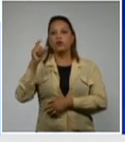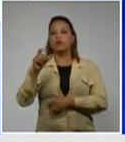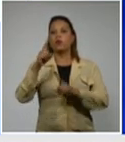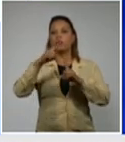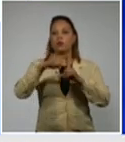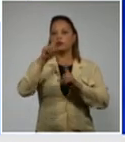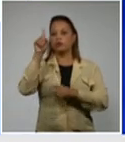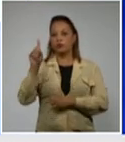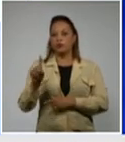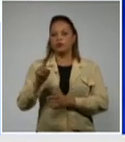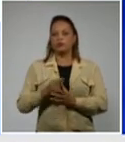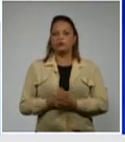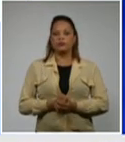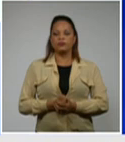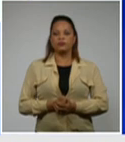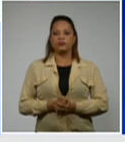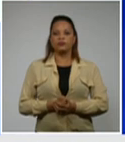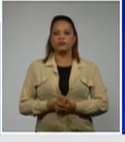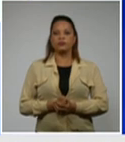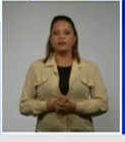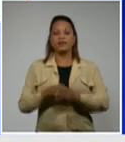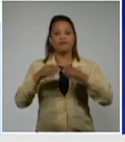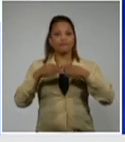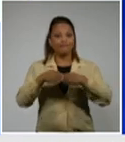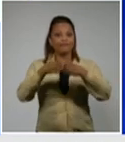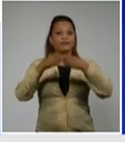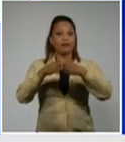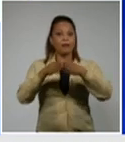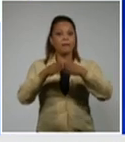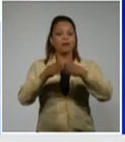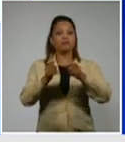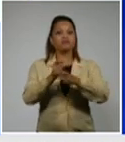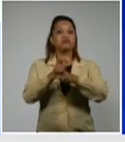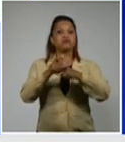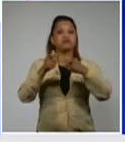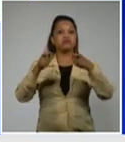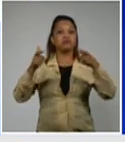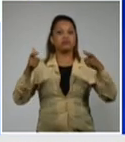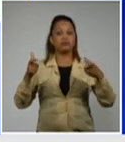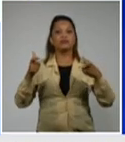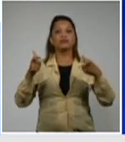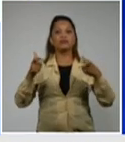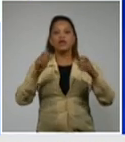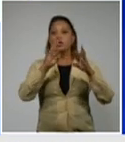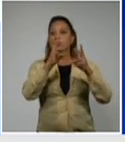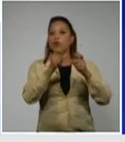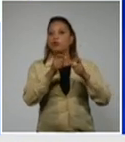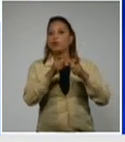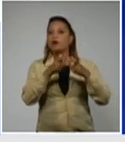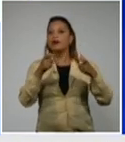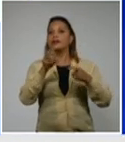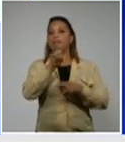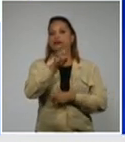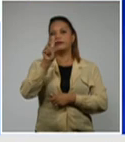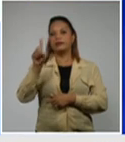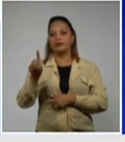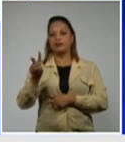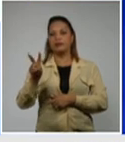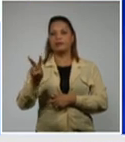uno. Granma incrementa el número de casos a 32 en el día de